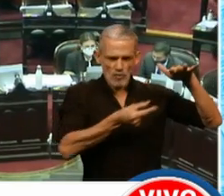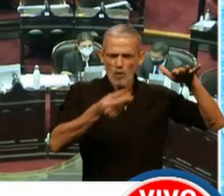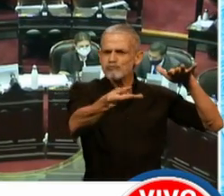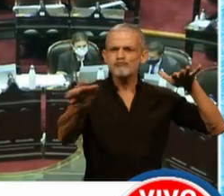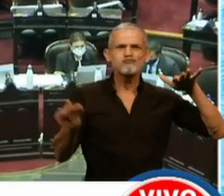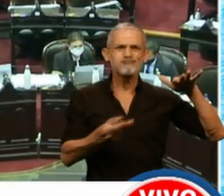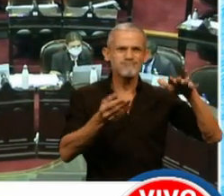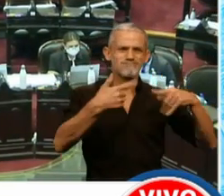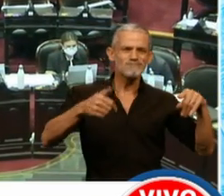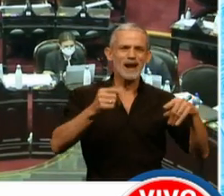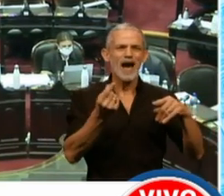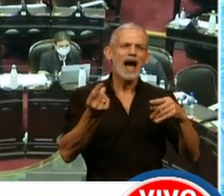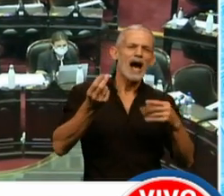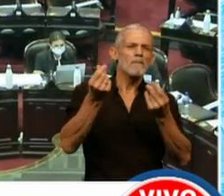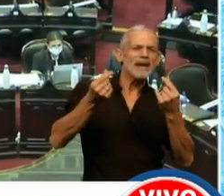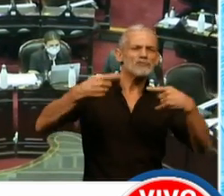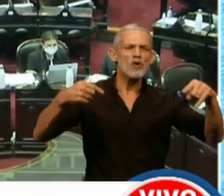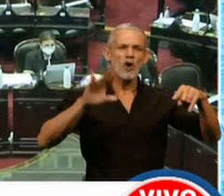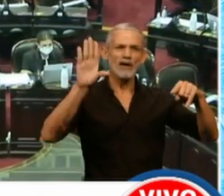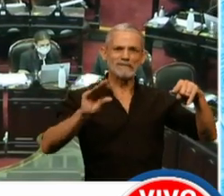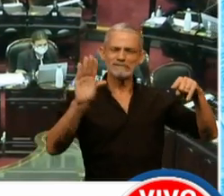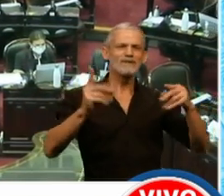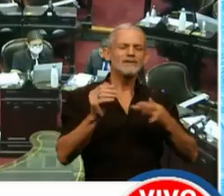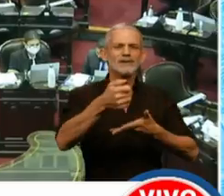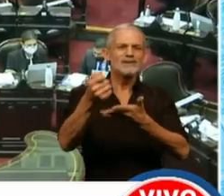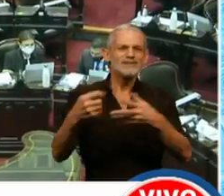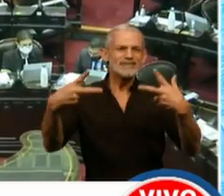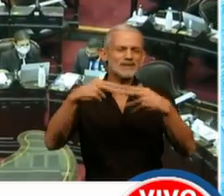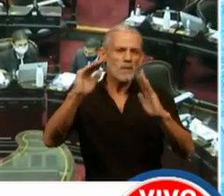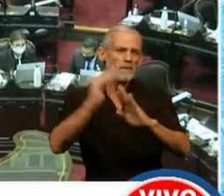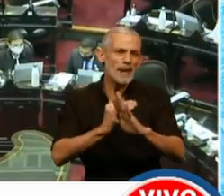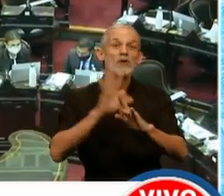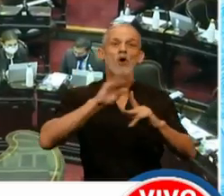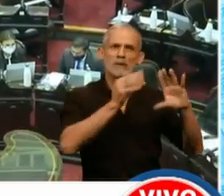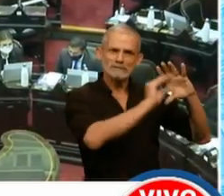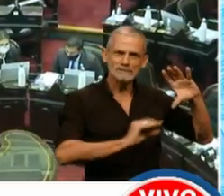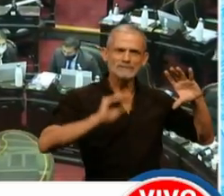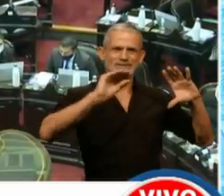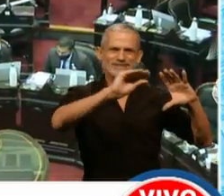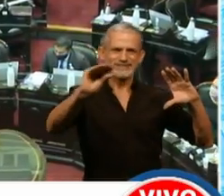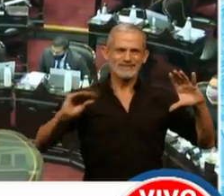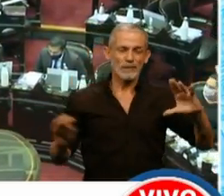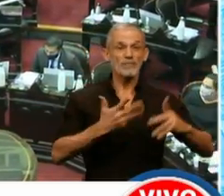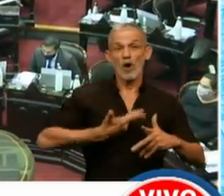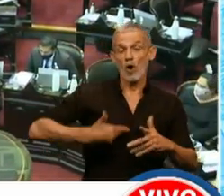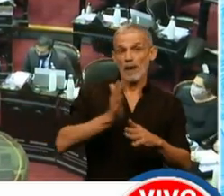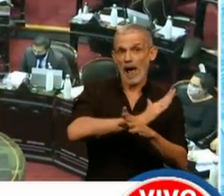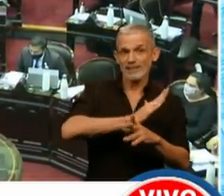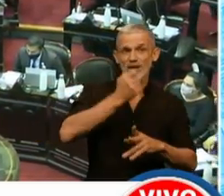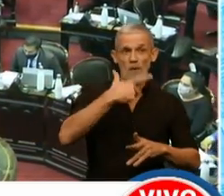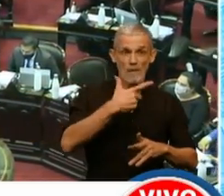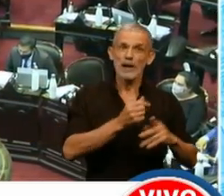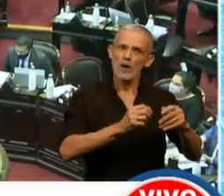para abaratar tarifa de las familias argentinas pero en lo anterior lo